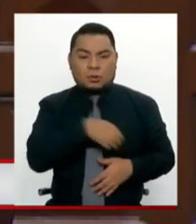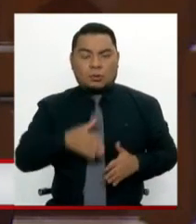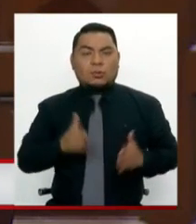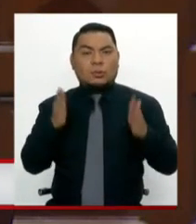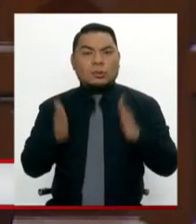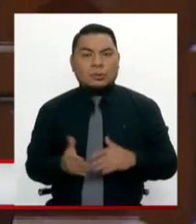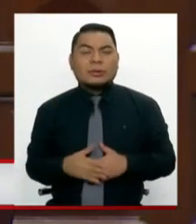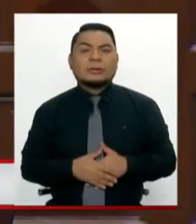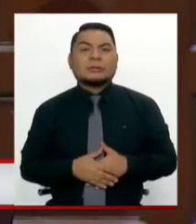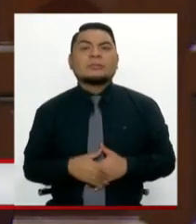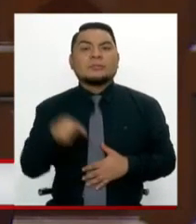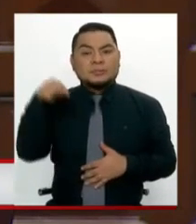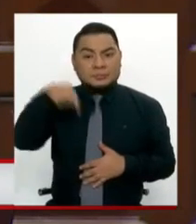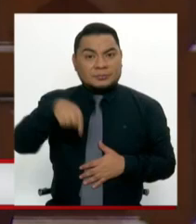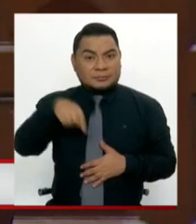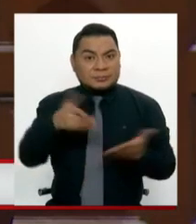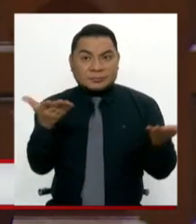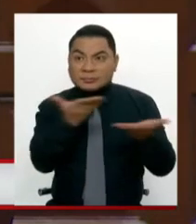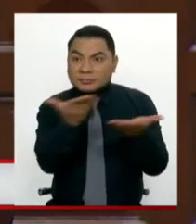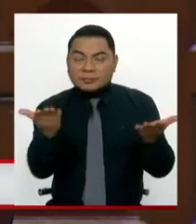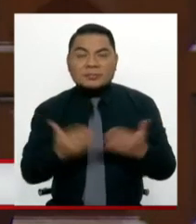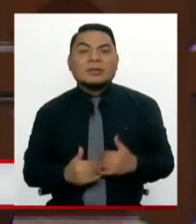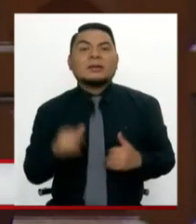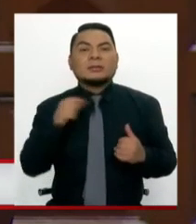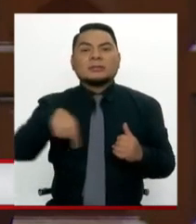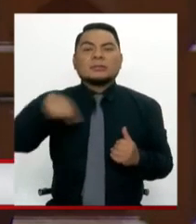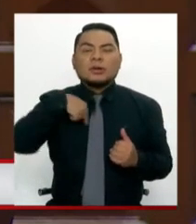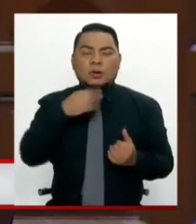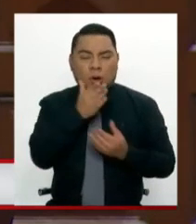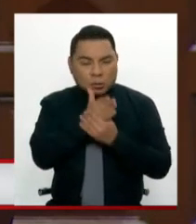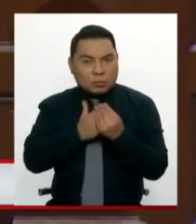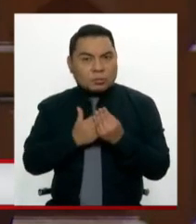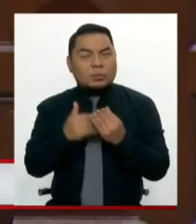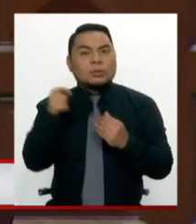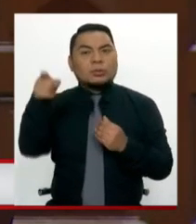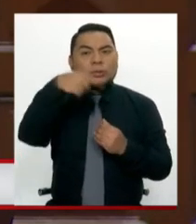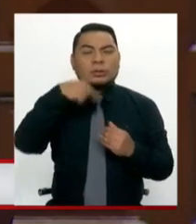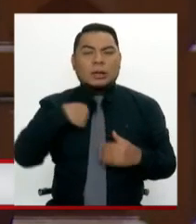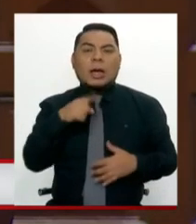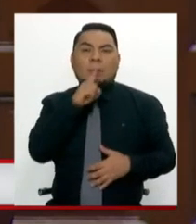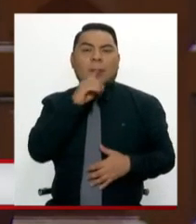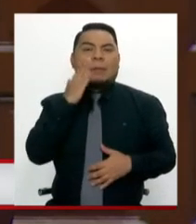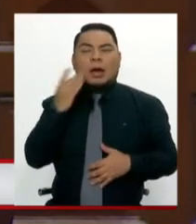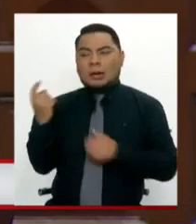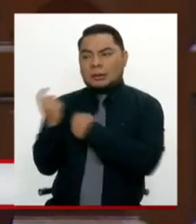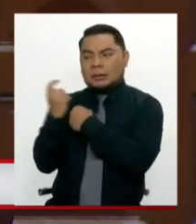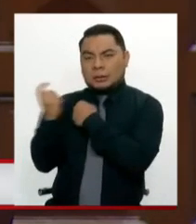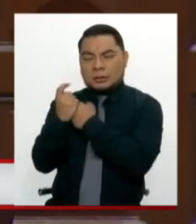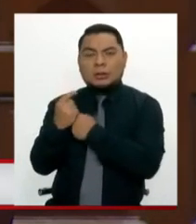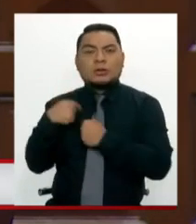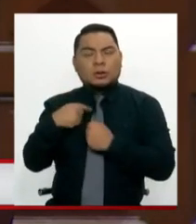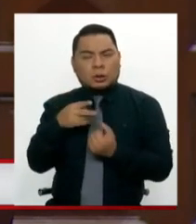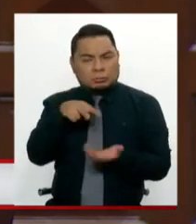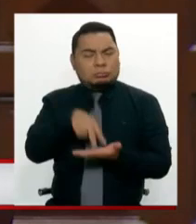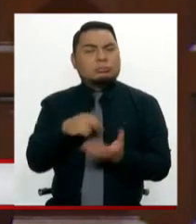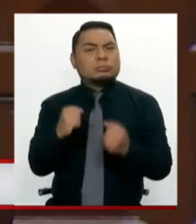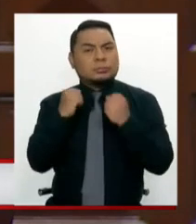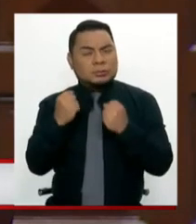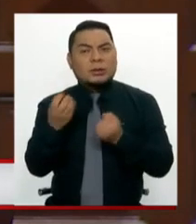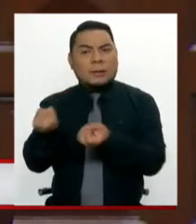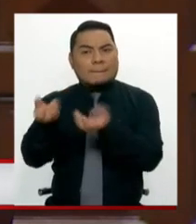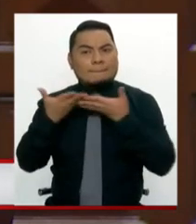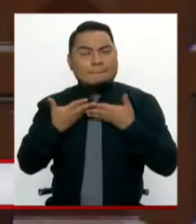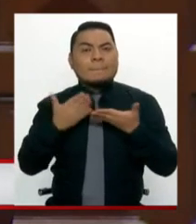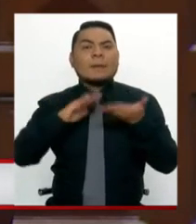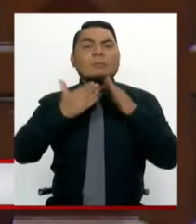congresistas, aquí presentes, con la humildad que aprendí de mis padres y la firmeza que me otorgó